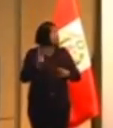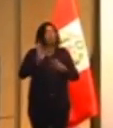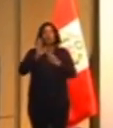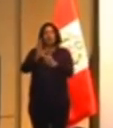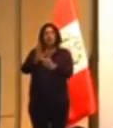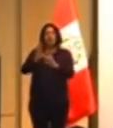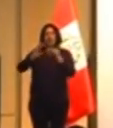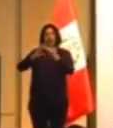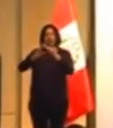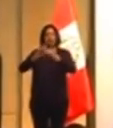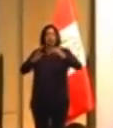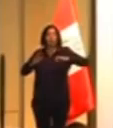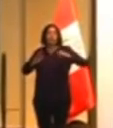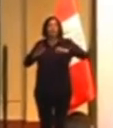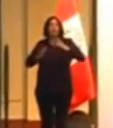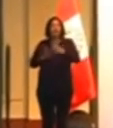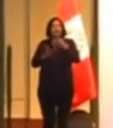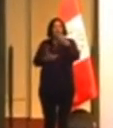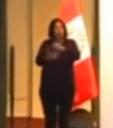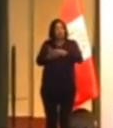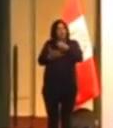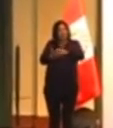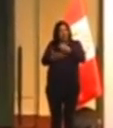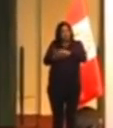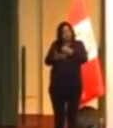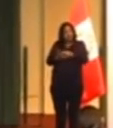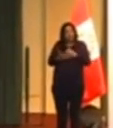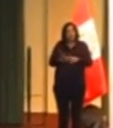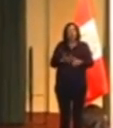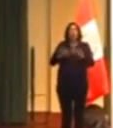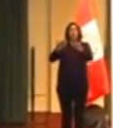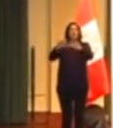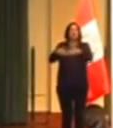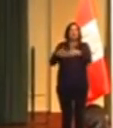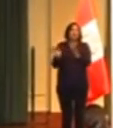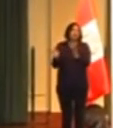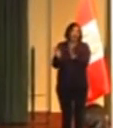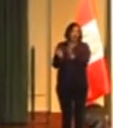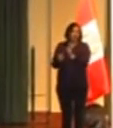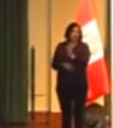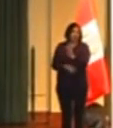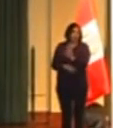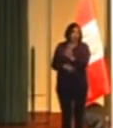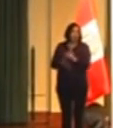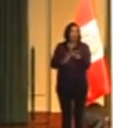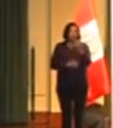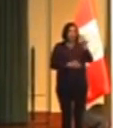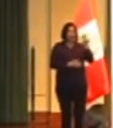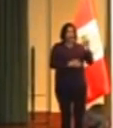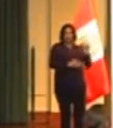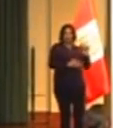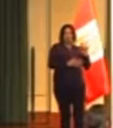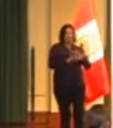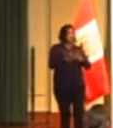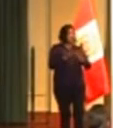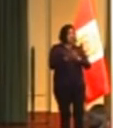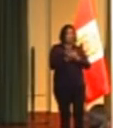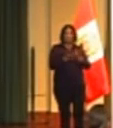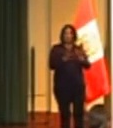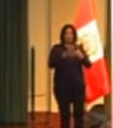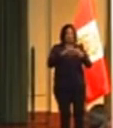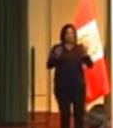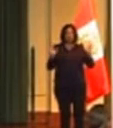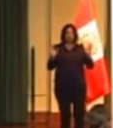la municipalidad en su esfuerzo como mediana empresa. Nunca antes en la historia del